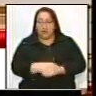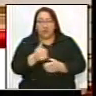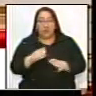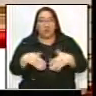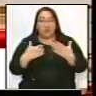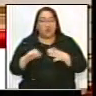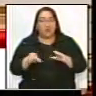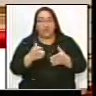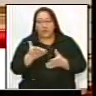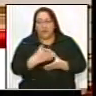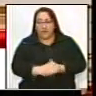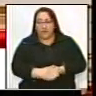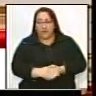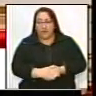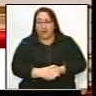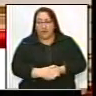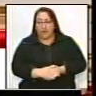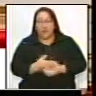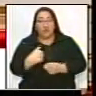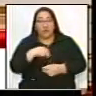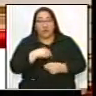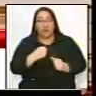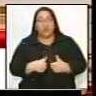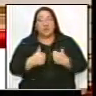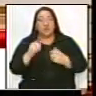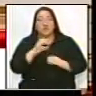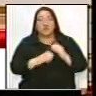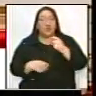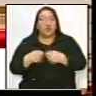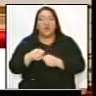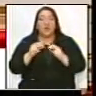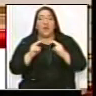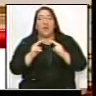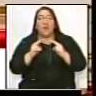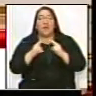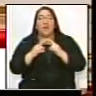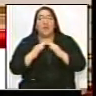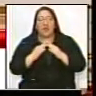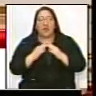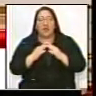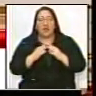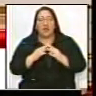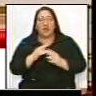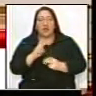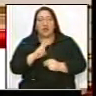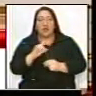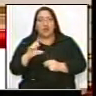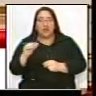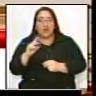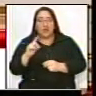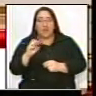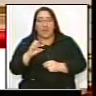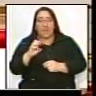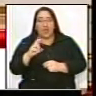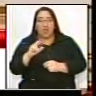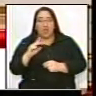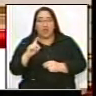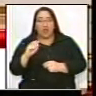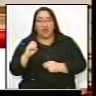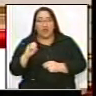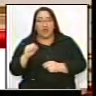puedo decir. Nosotros vivimos en la cooperativa Vivienda Vía del Periodista, actualmente agrupación